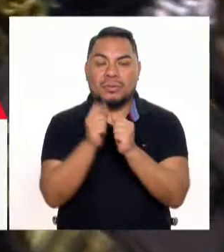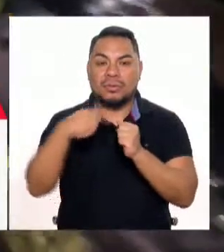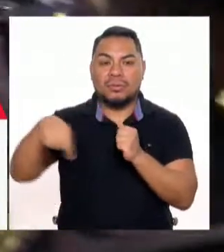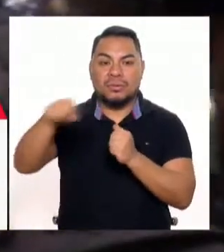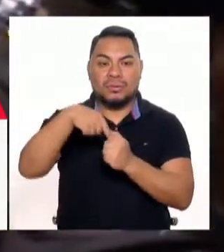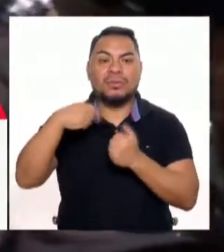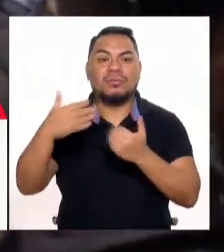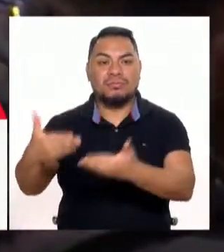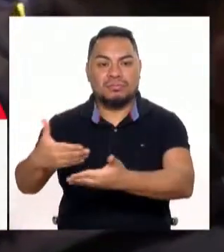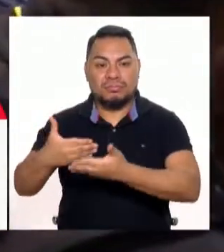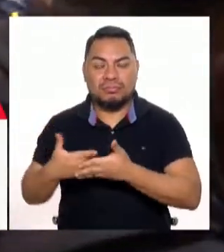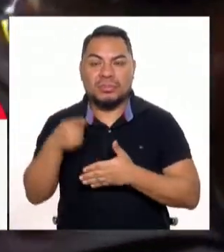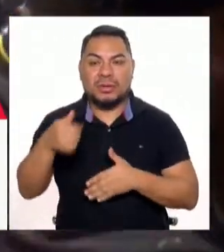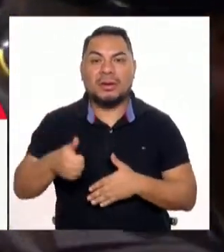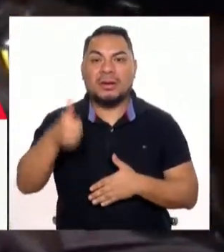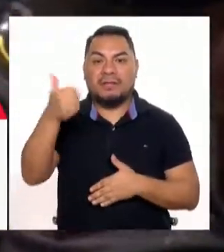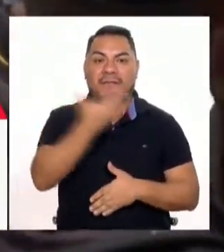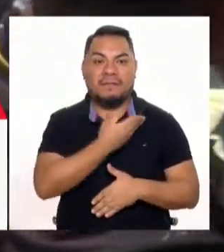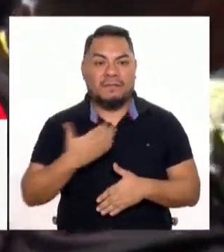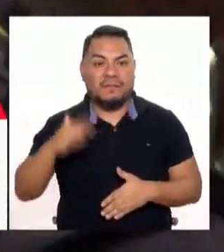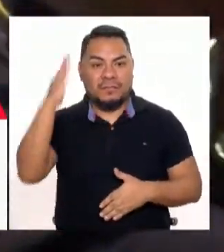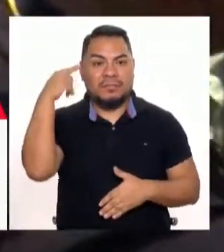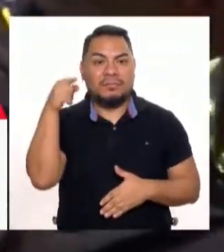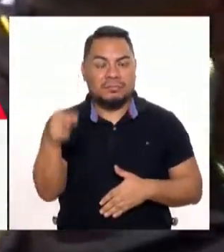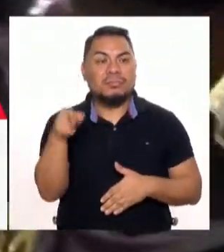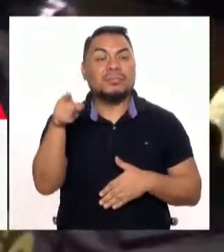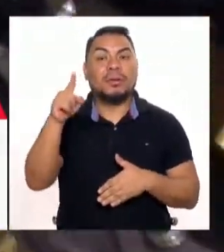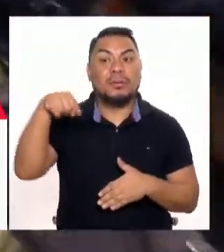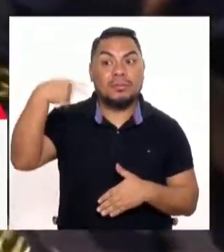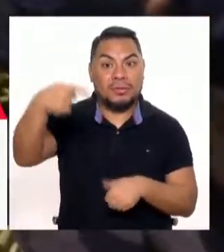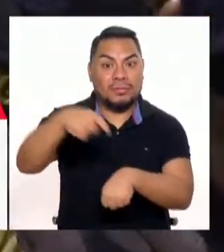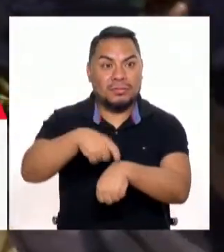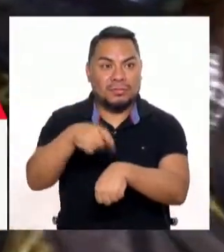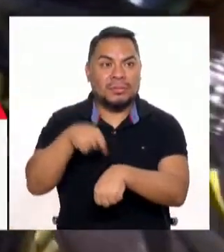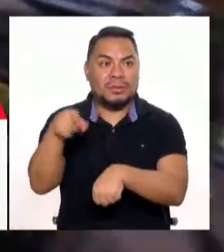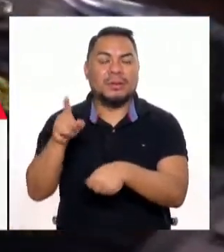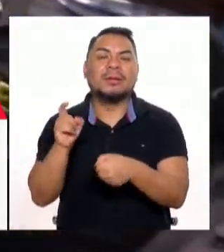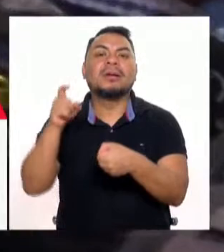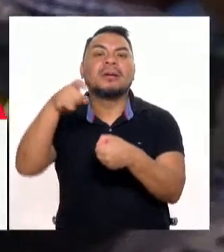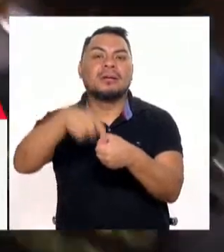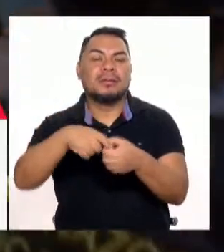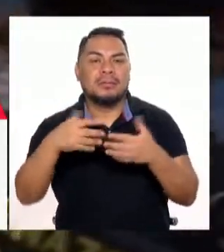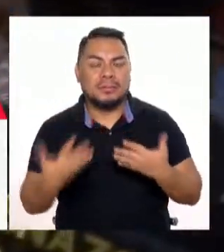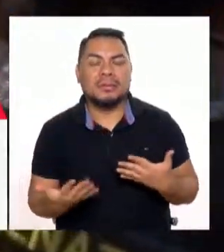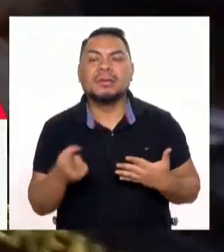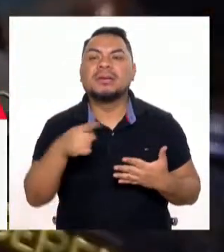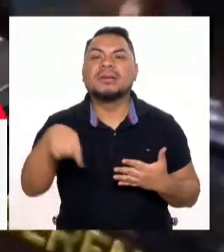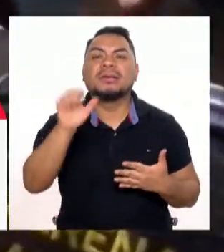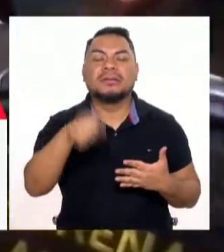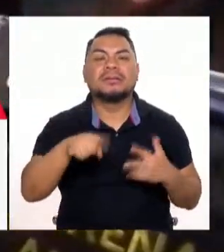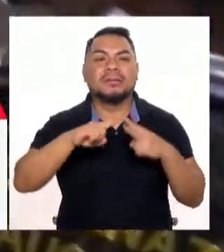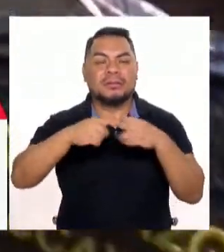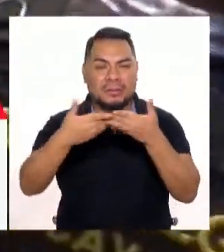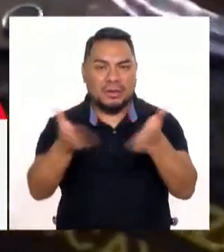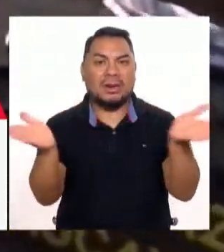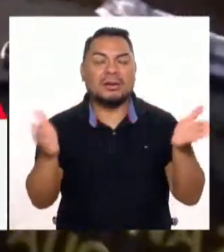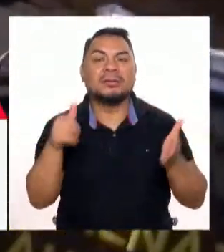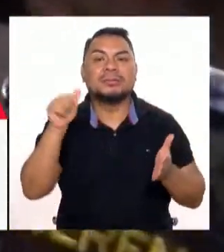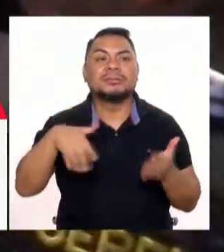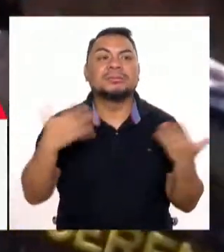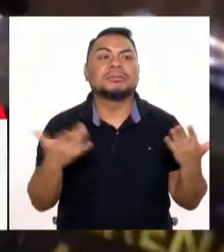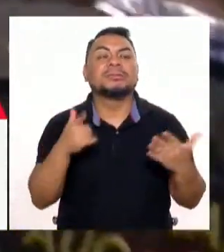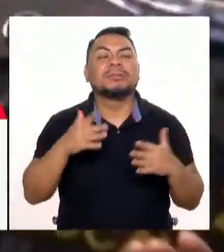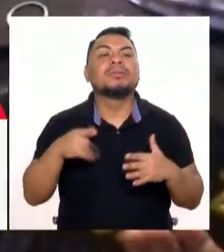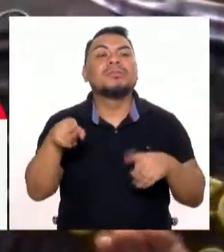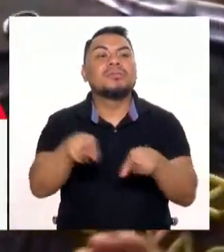manera recibir a la jefa de estado quien en los próximos minutos va a estar participando de la inauguración de un